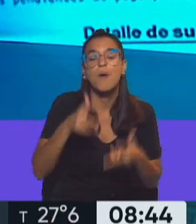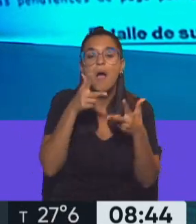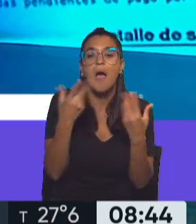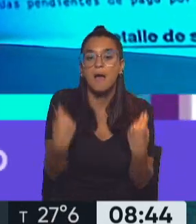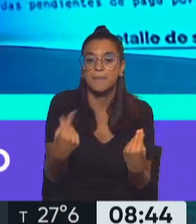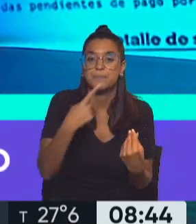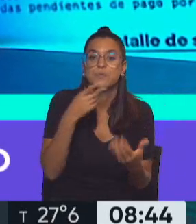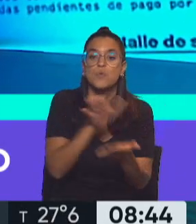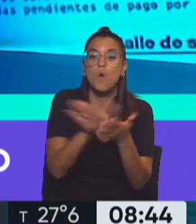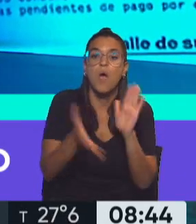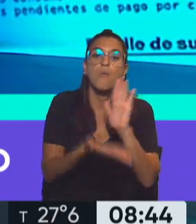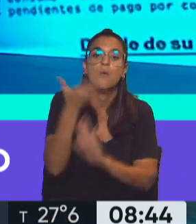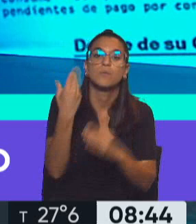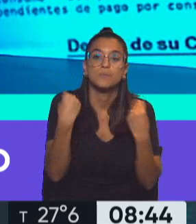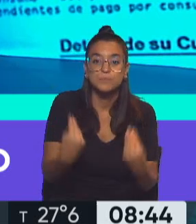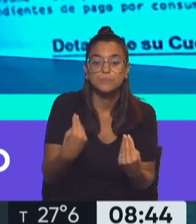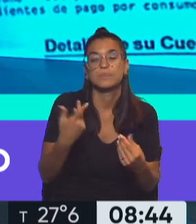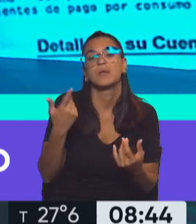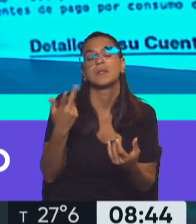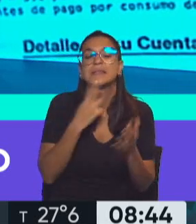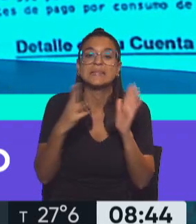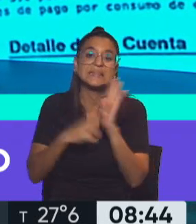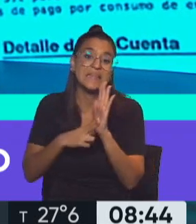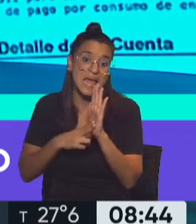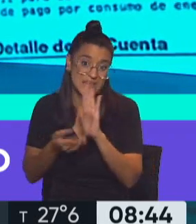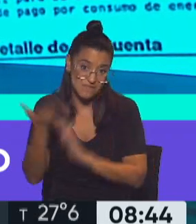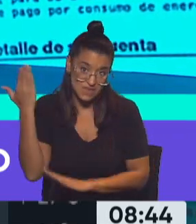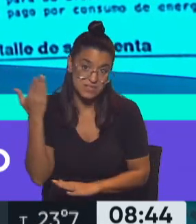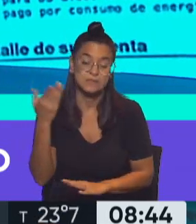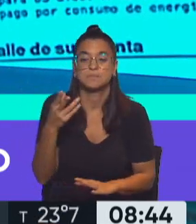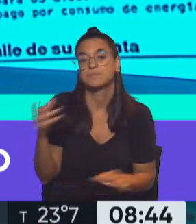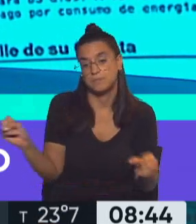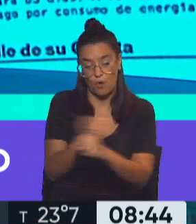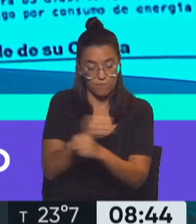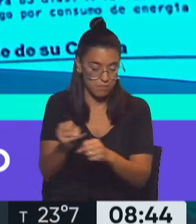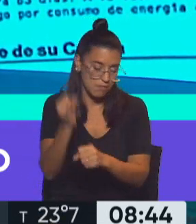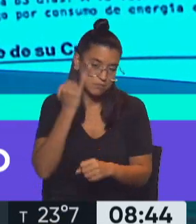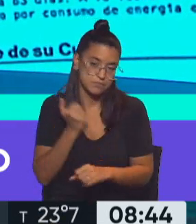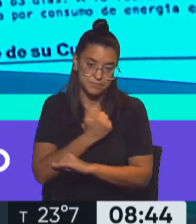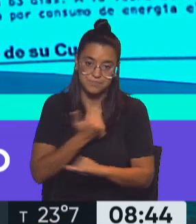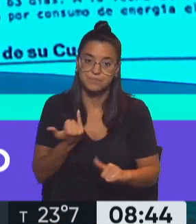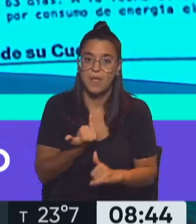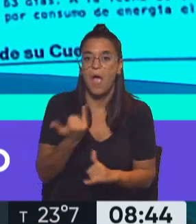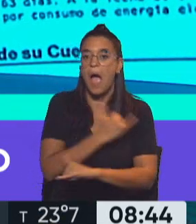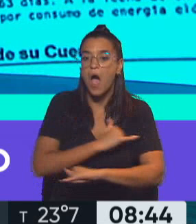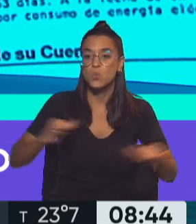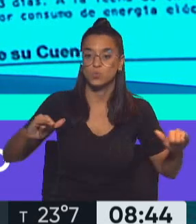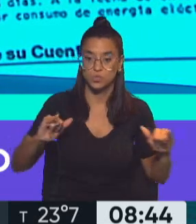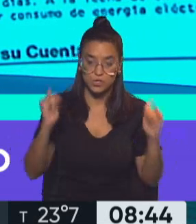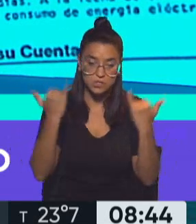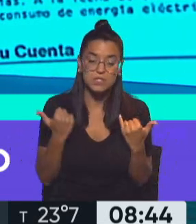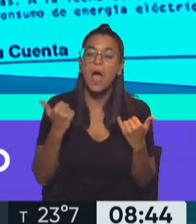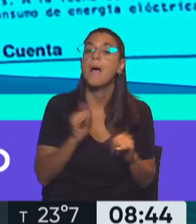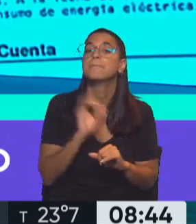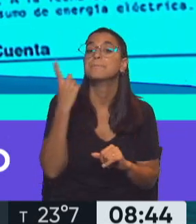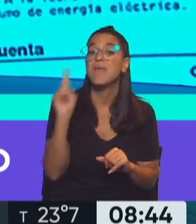un nuevo aumento y tiene que ver con las tarifas. Un aumento que está confirmadísimo, anunciado, pero que todavía no